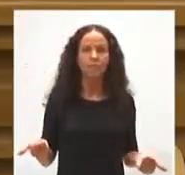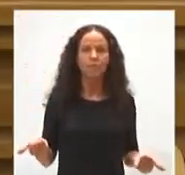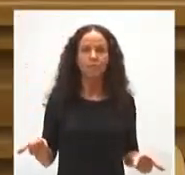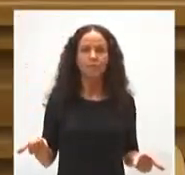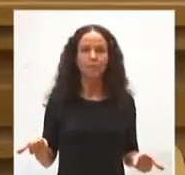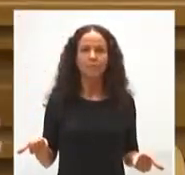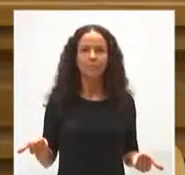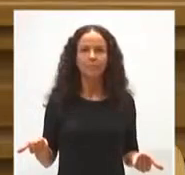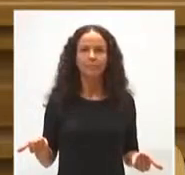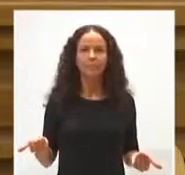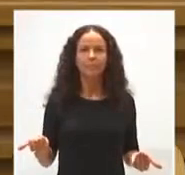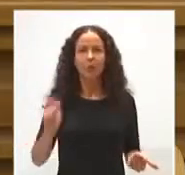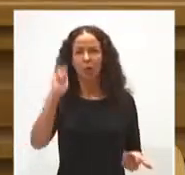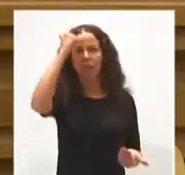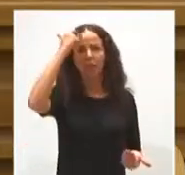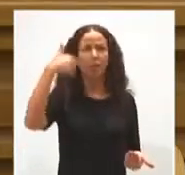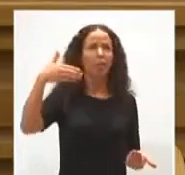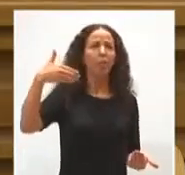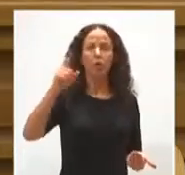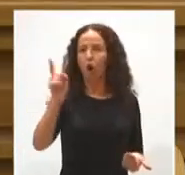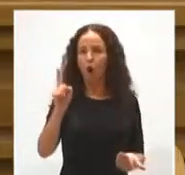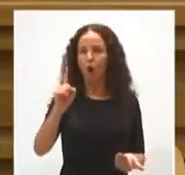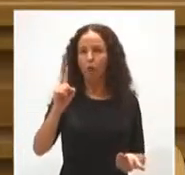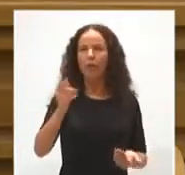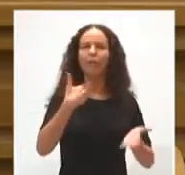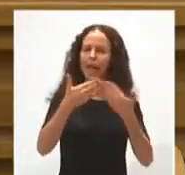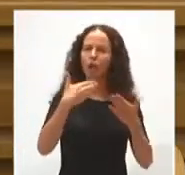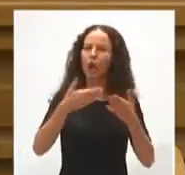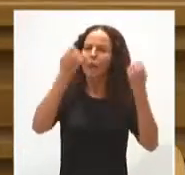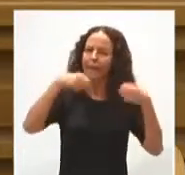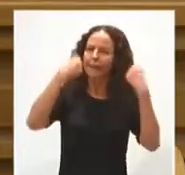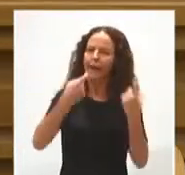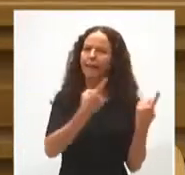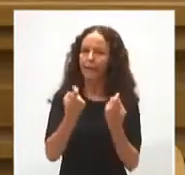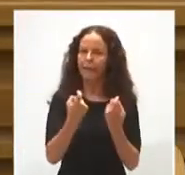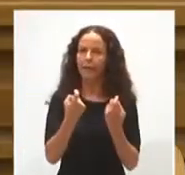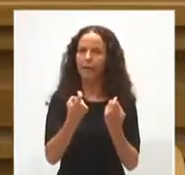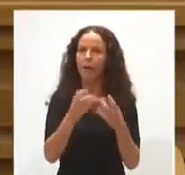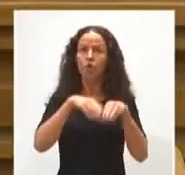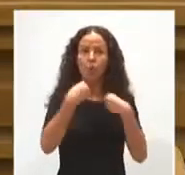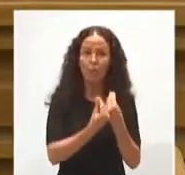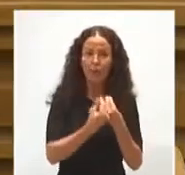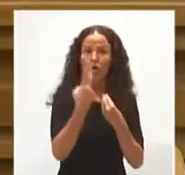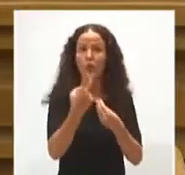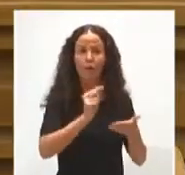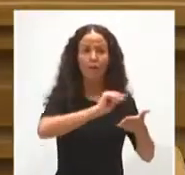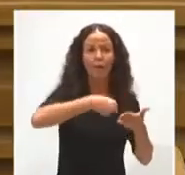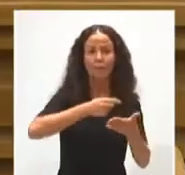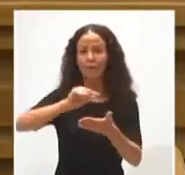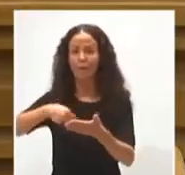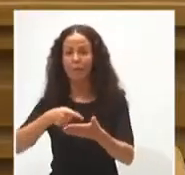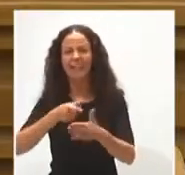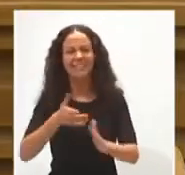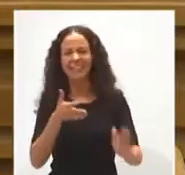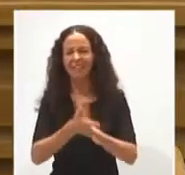que no es etéreo que se practica nosotros tenemos multitud de documentos firmados los dos más importantes que están fijando la ruta para el